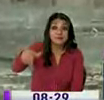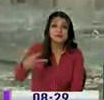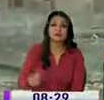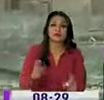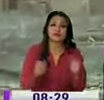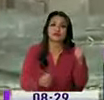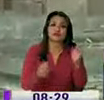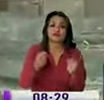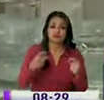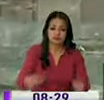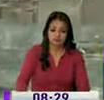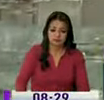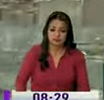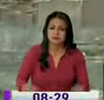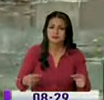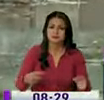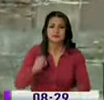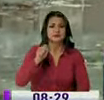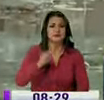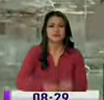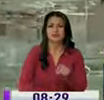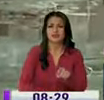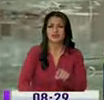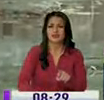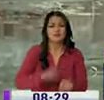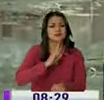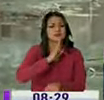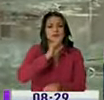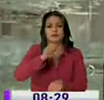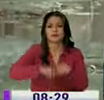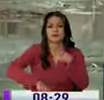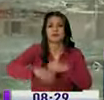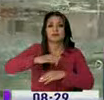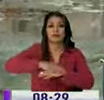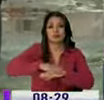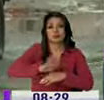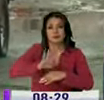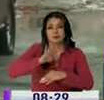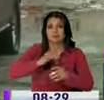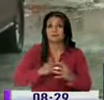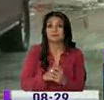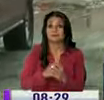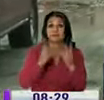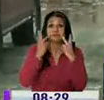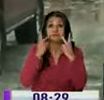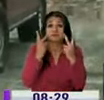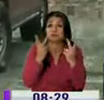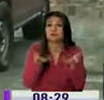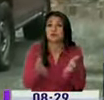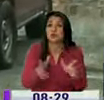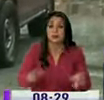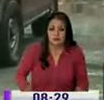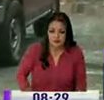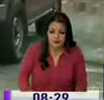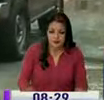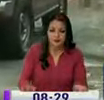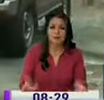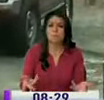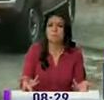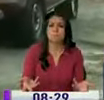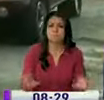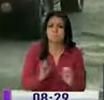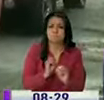sus neumáticos se dañan todo el tiempo debido a las condiciones. Ustedes pueden ver, ni siquiera existen veredas en este lugar para